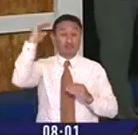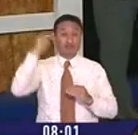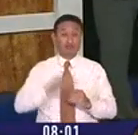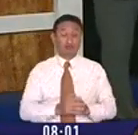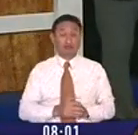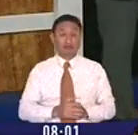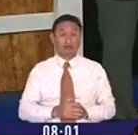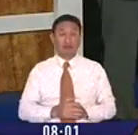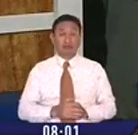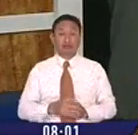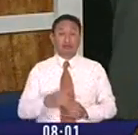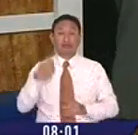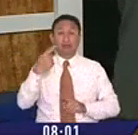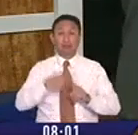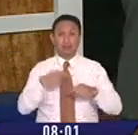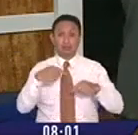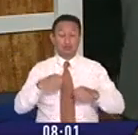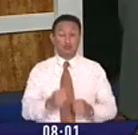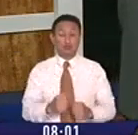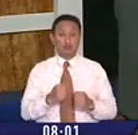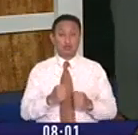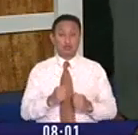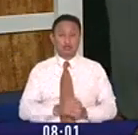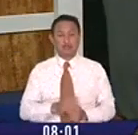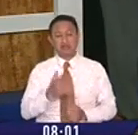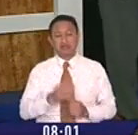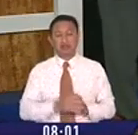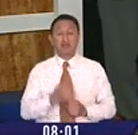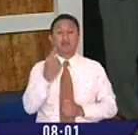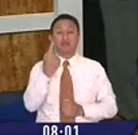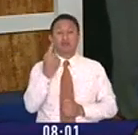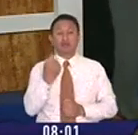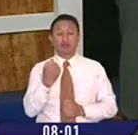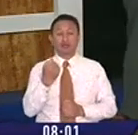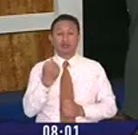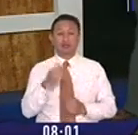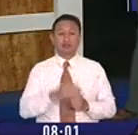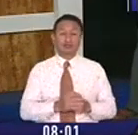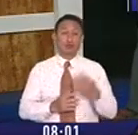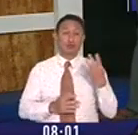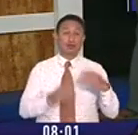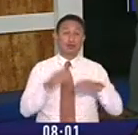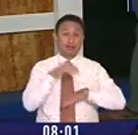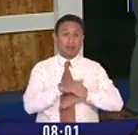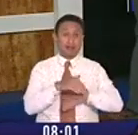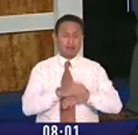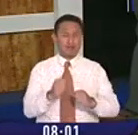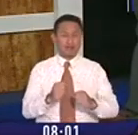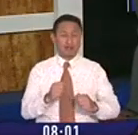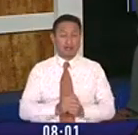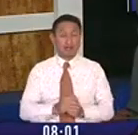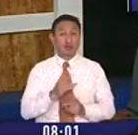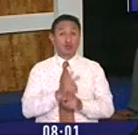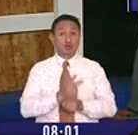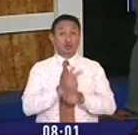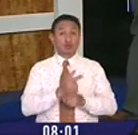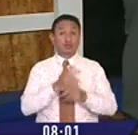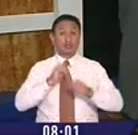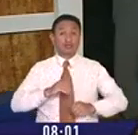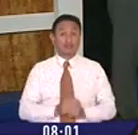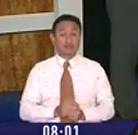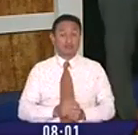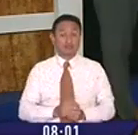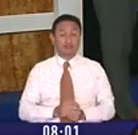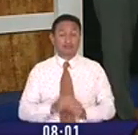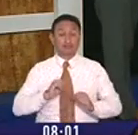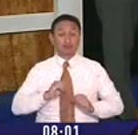alto del mes. Y va a estar entre las 11 de la mañana y 4 de la tarde. Y que hay que protegerse. Hay que